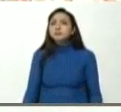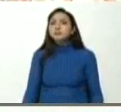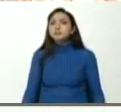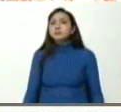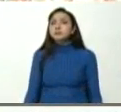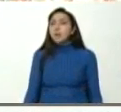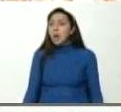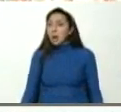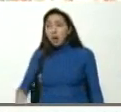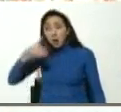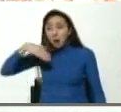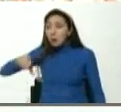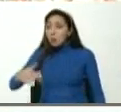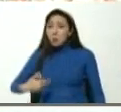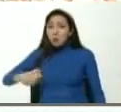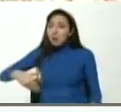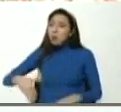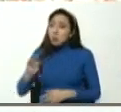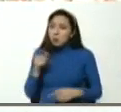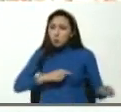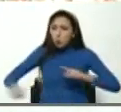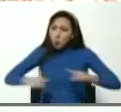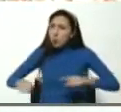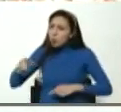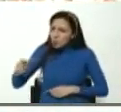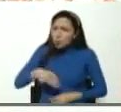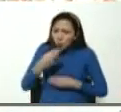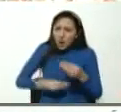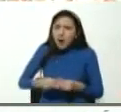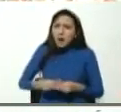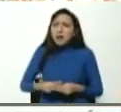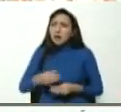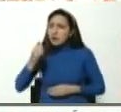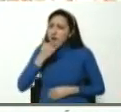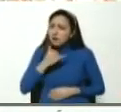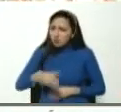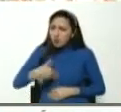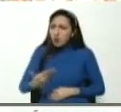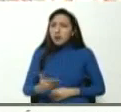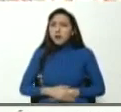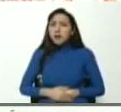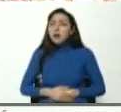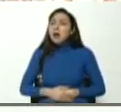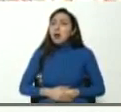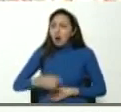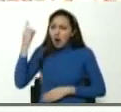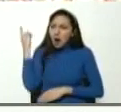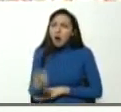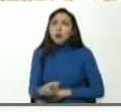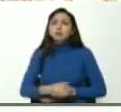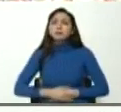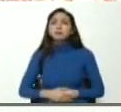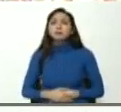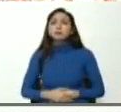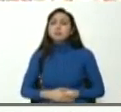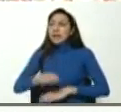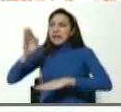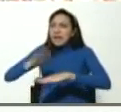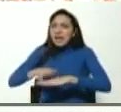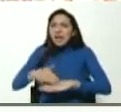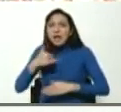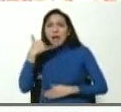al pueblo tú puedes hacer algo hazlo llama